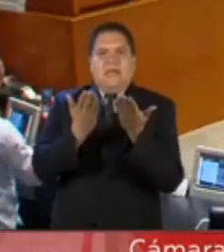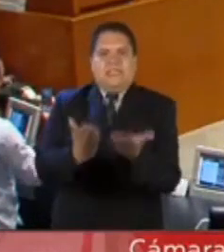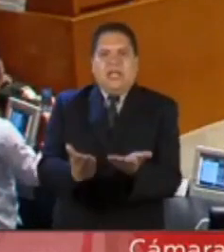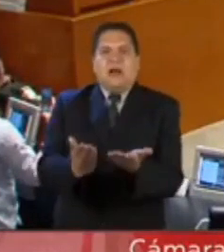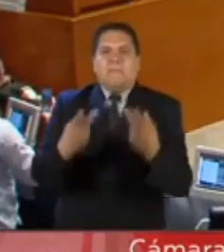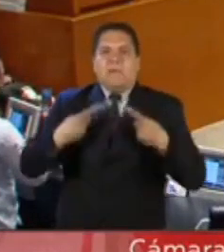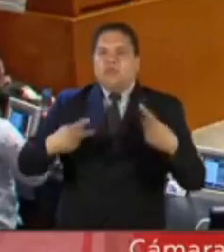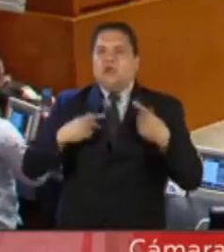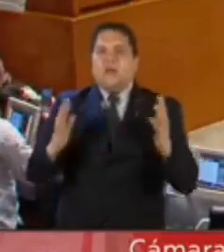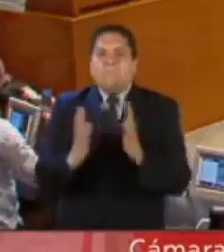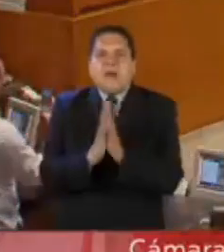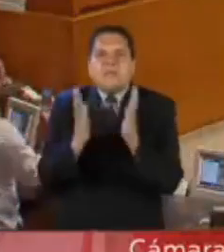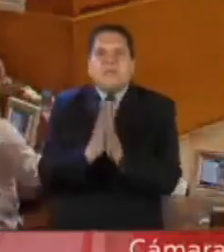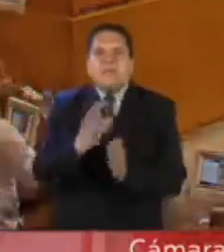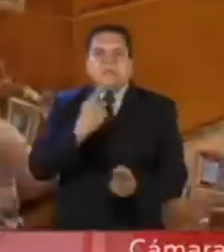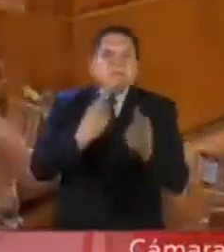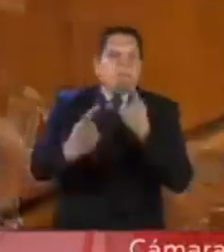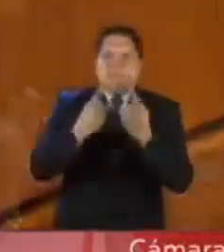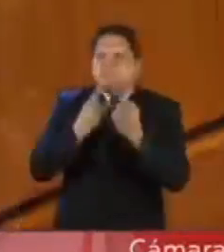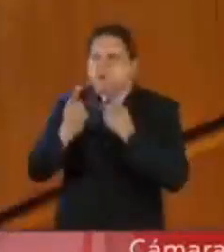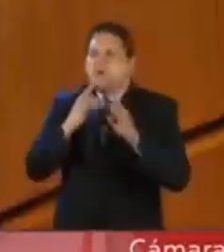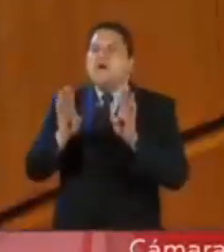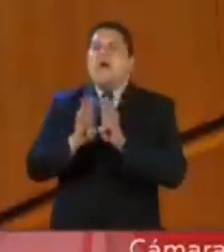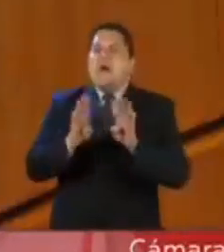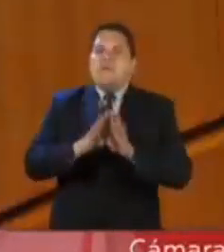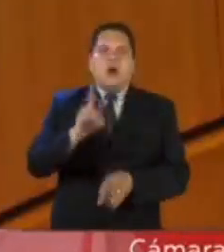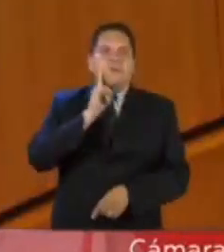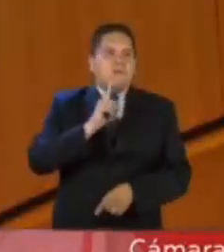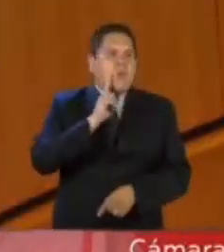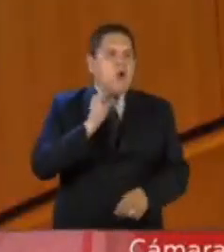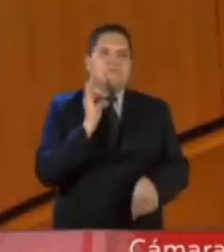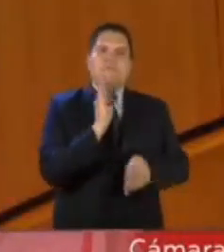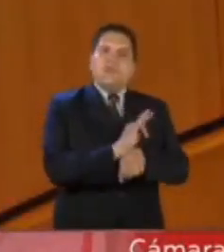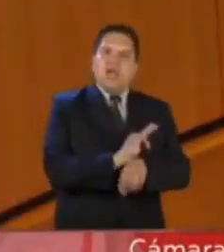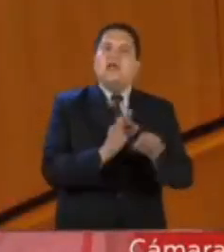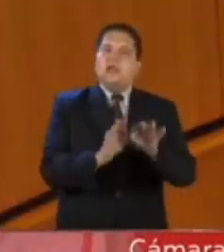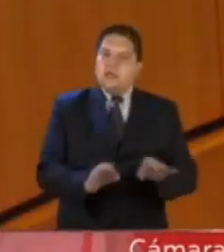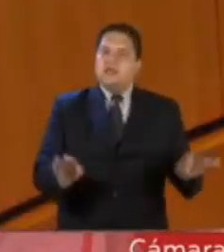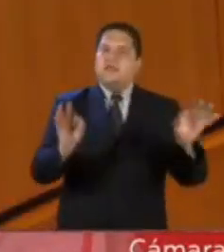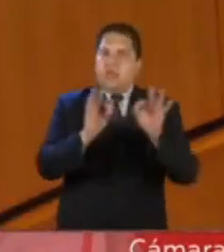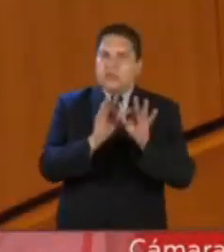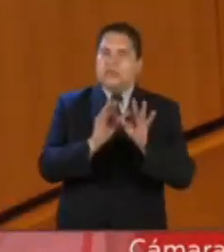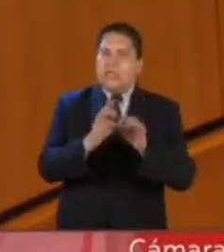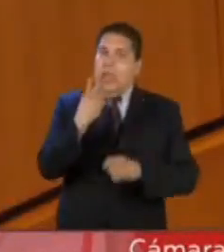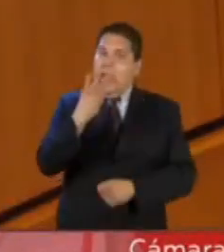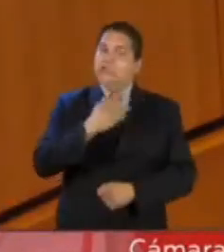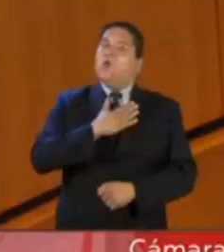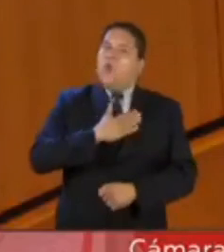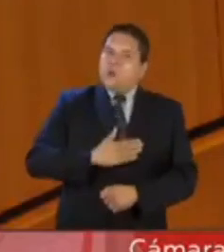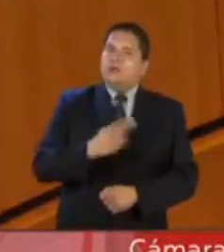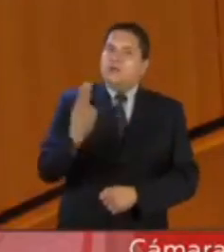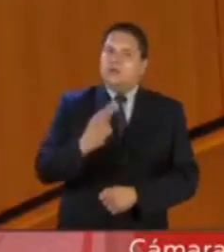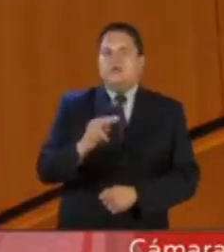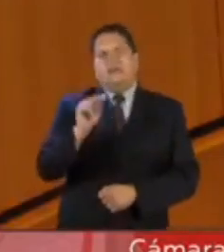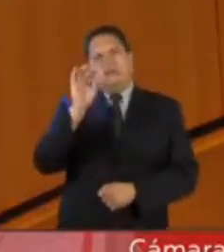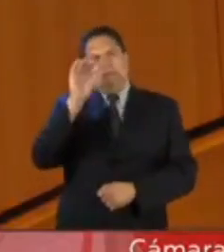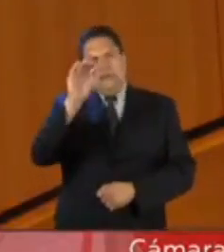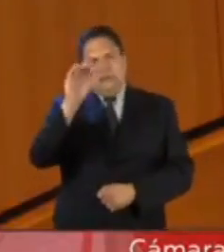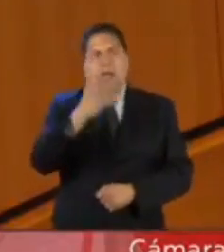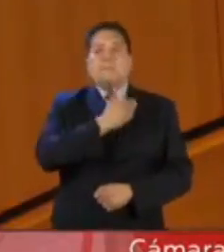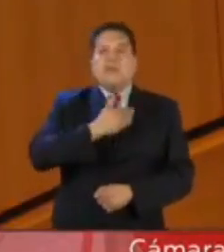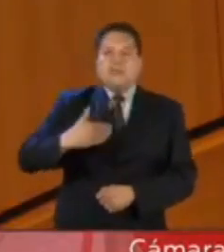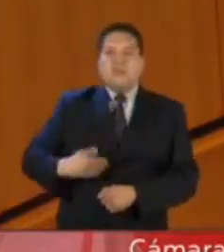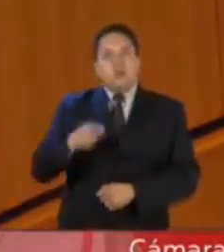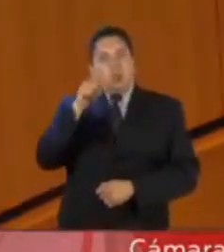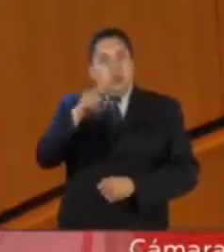instituciones pero sobre todo de brindar seguridad a todas y cada una de las mujeres por favor señor presidente asuma su